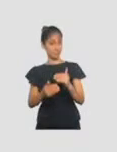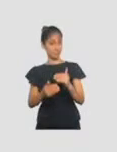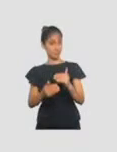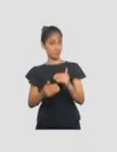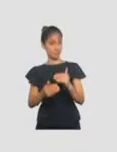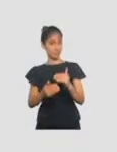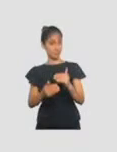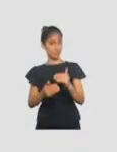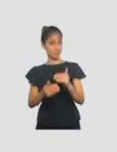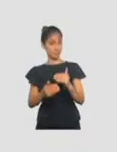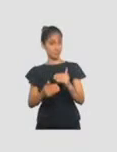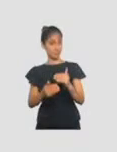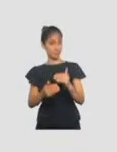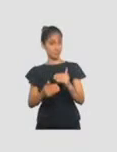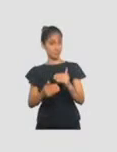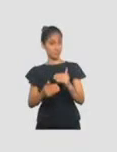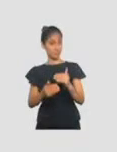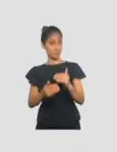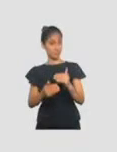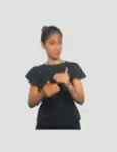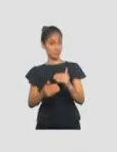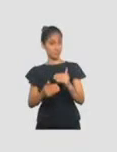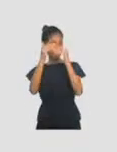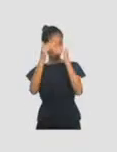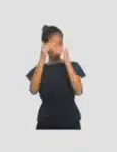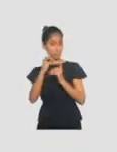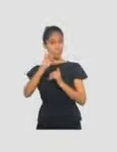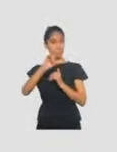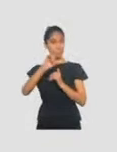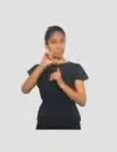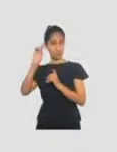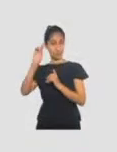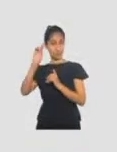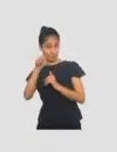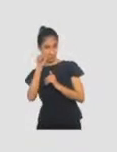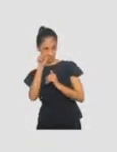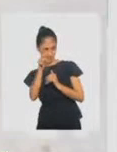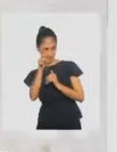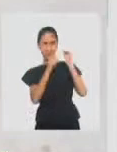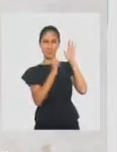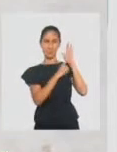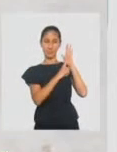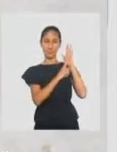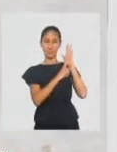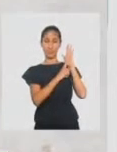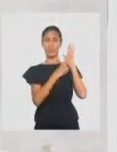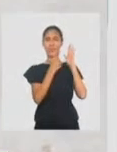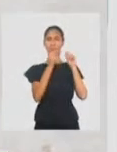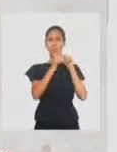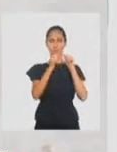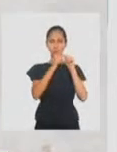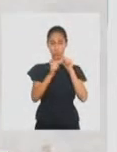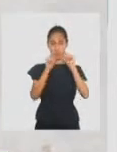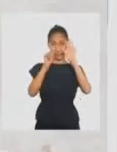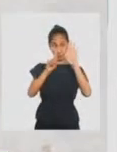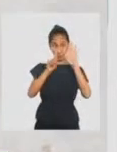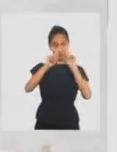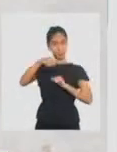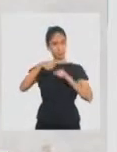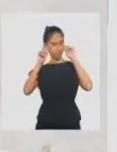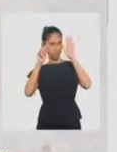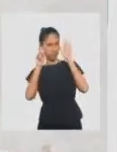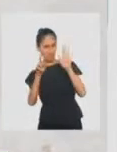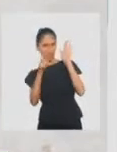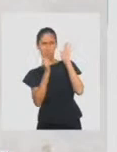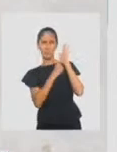Renzo. ¿Ya? Ok, continuemos. Iyari, it's your turn. Take a look at phrases 6